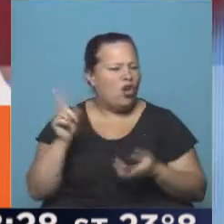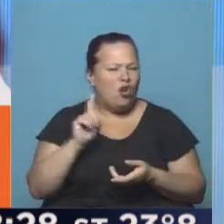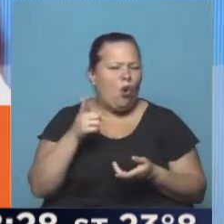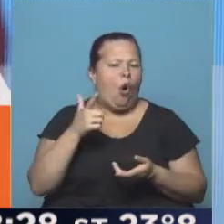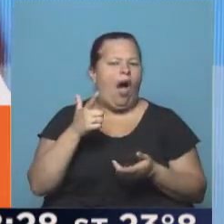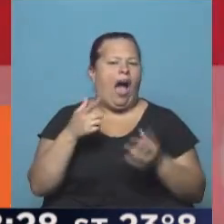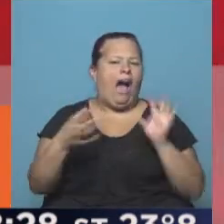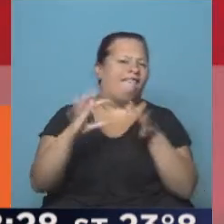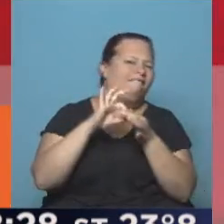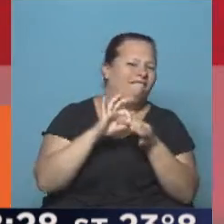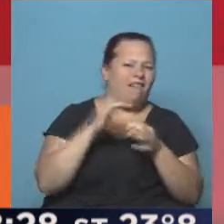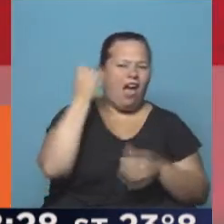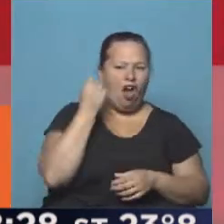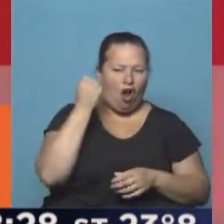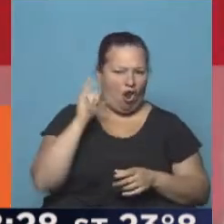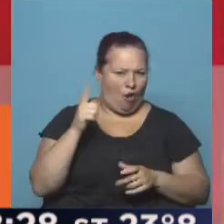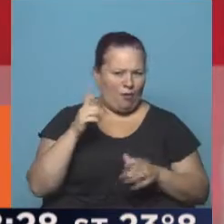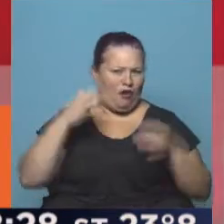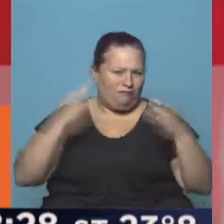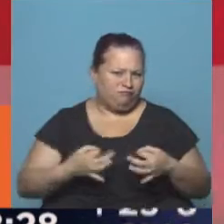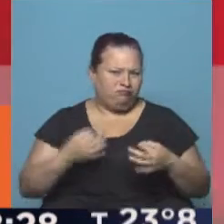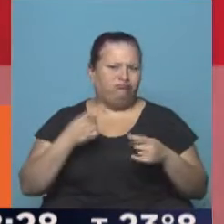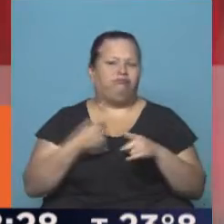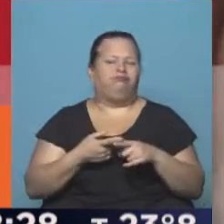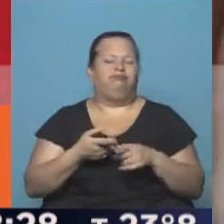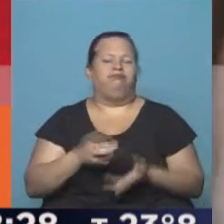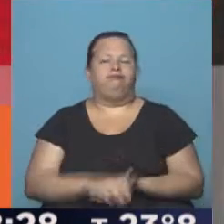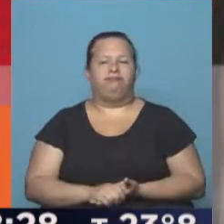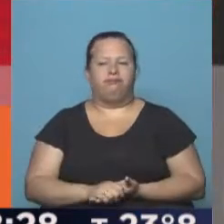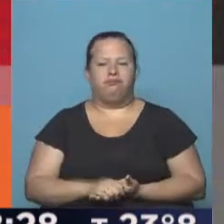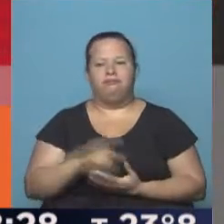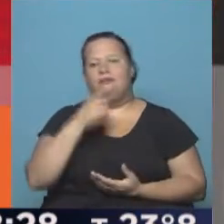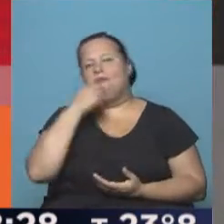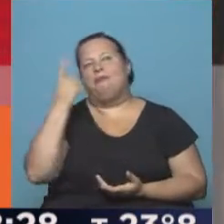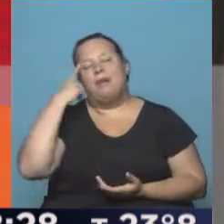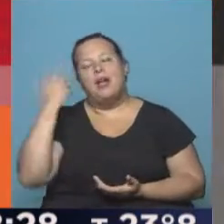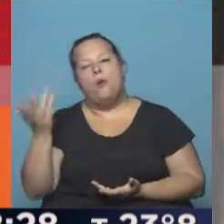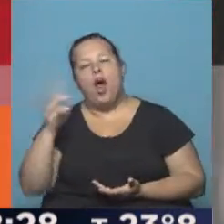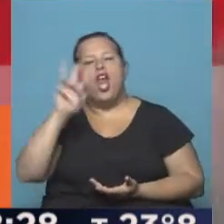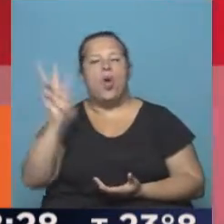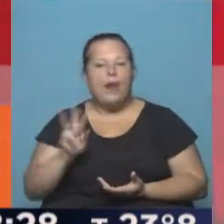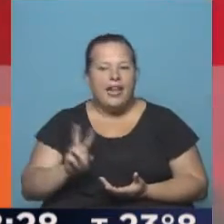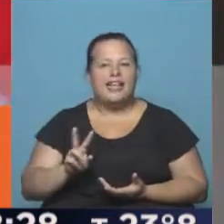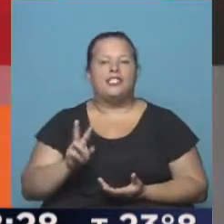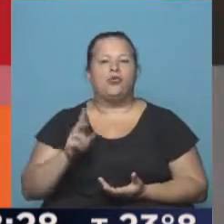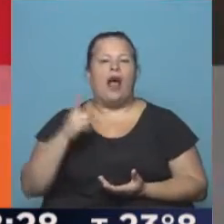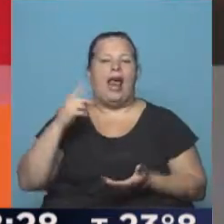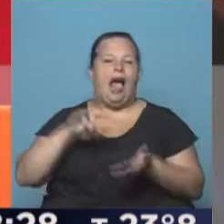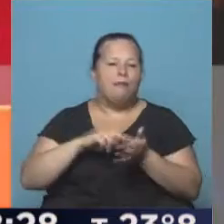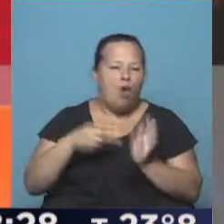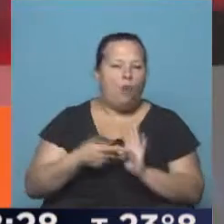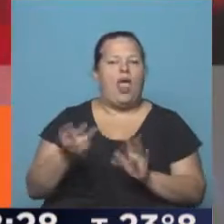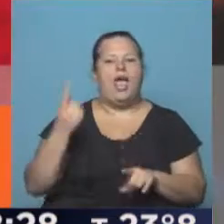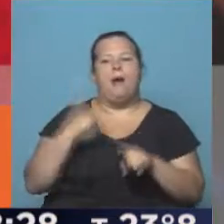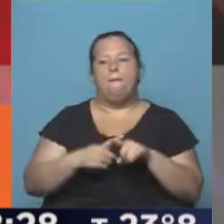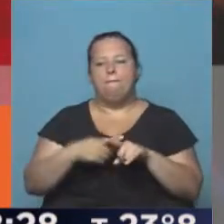un relacionamiento económico aceitado por el cual uno diga Venezuela está perjudicada